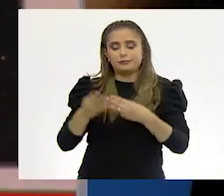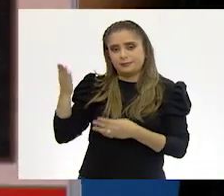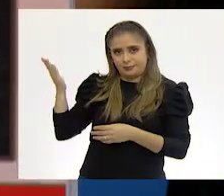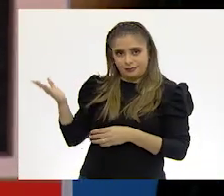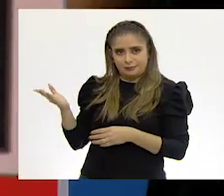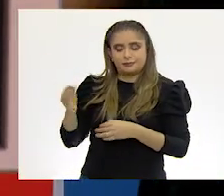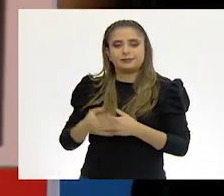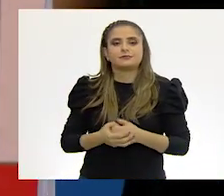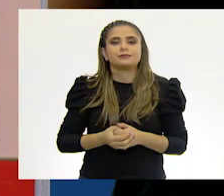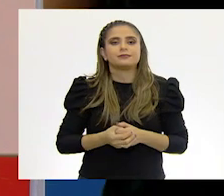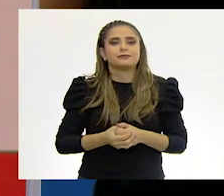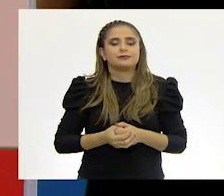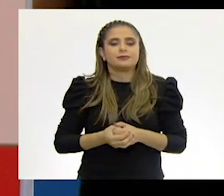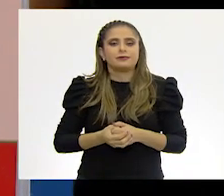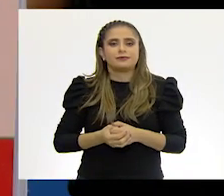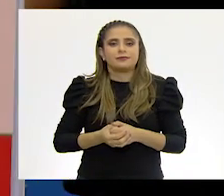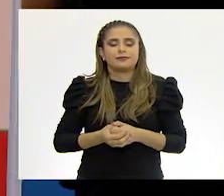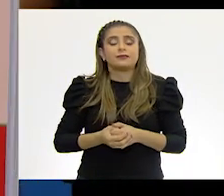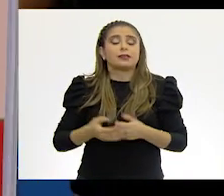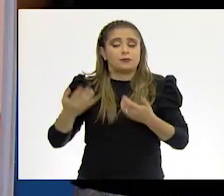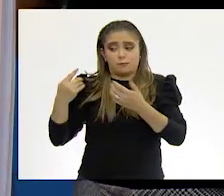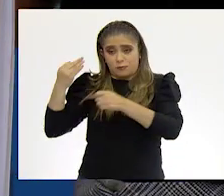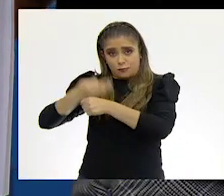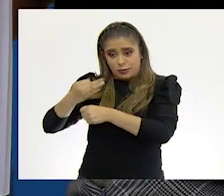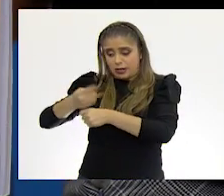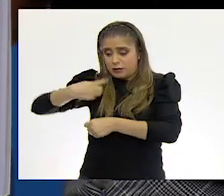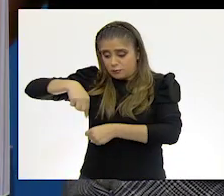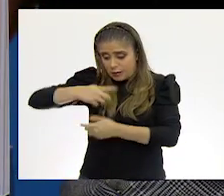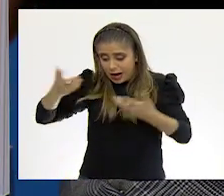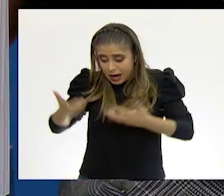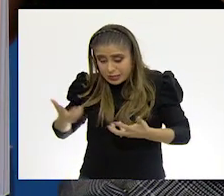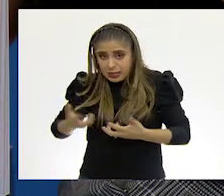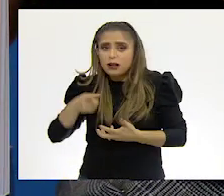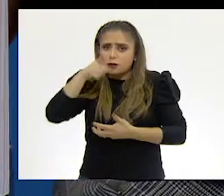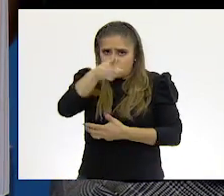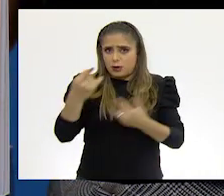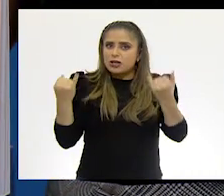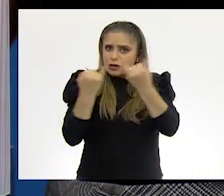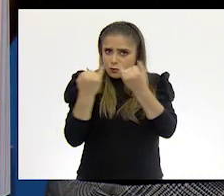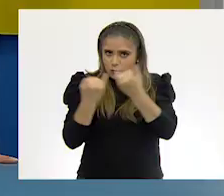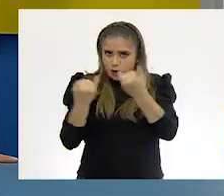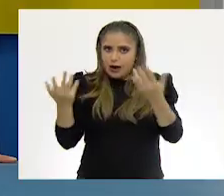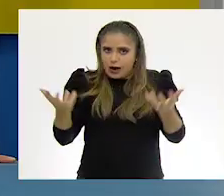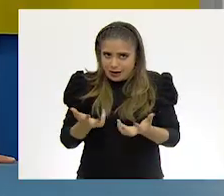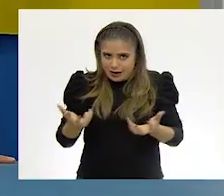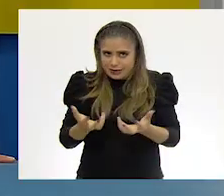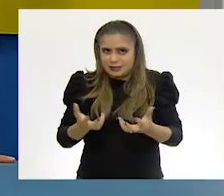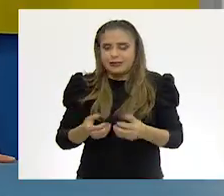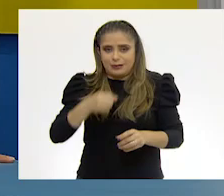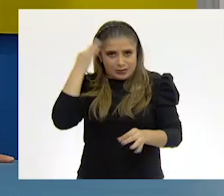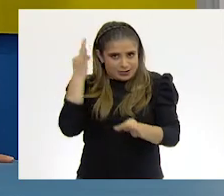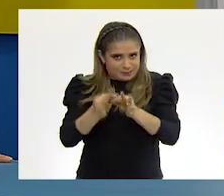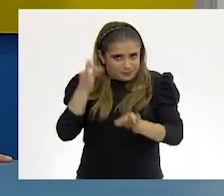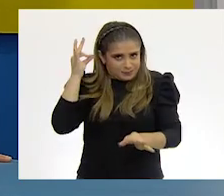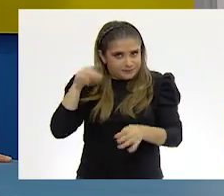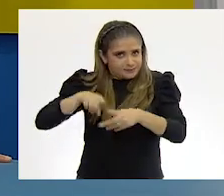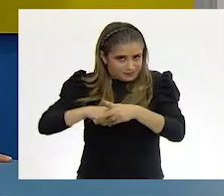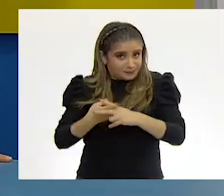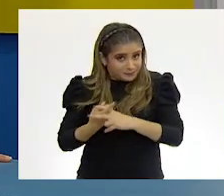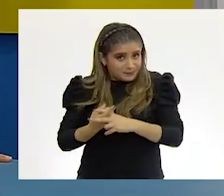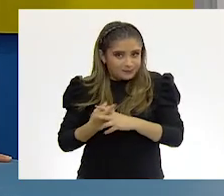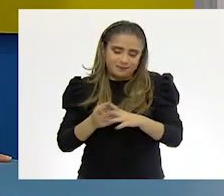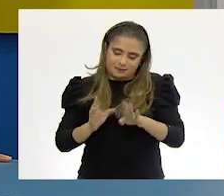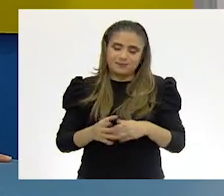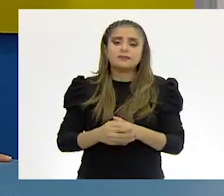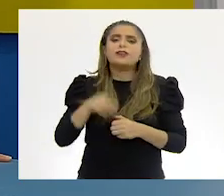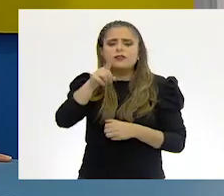Así que ahora sí, nosotras, y espero que también ustedes, estamos listos para iniciar. Perfecto, María. ¿Recuerdas en